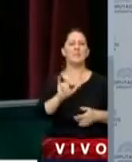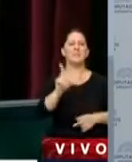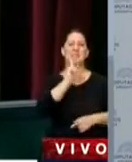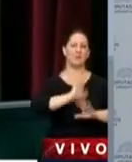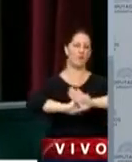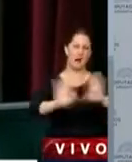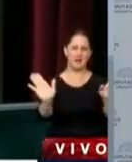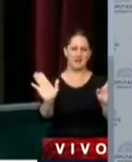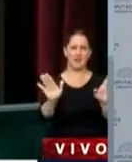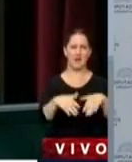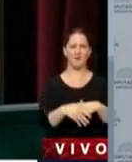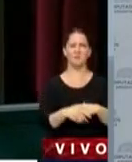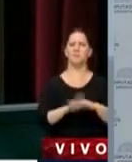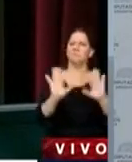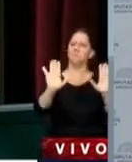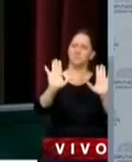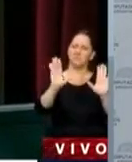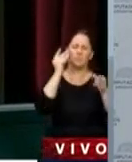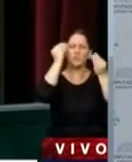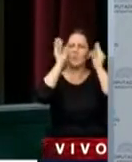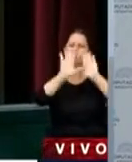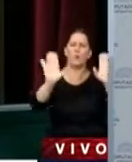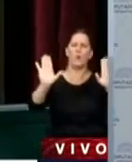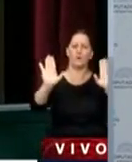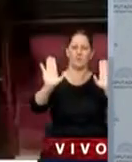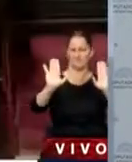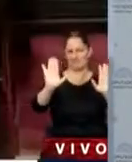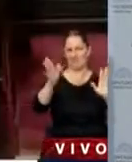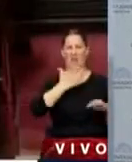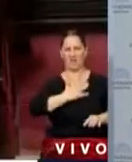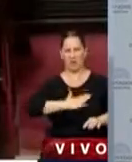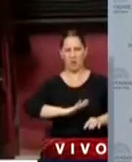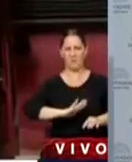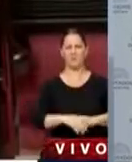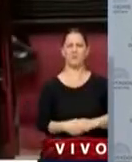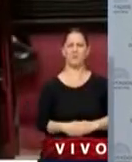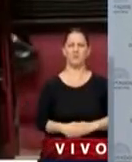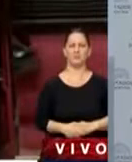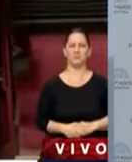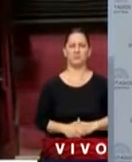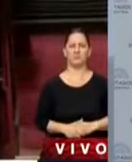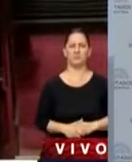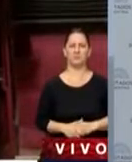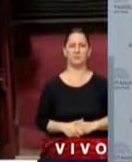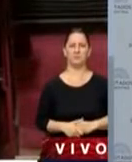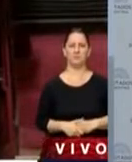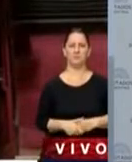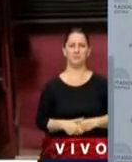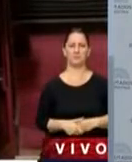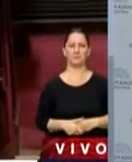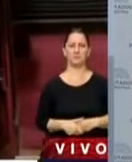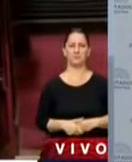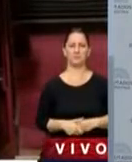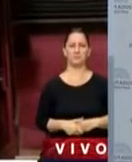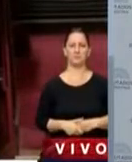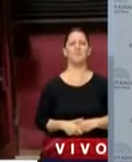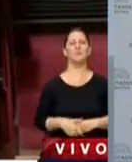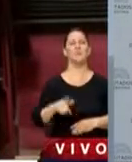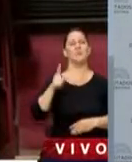que él ahora canciller ex jefe de gabinete le iba a armar una subsecretaría para que entre comillas estuviera contento